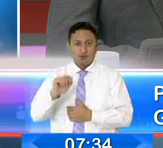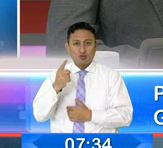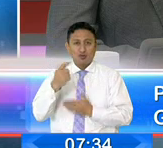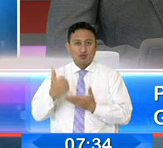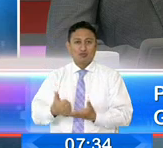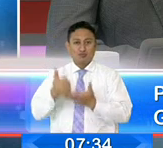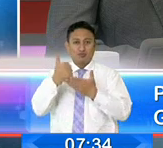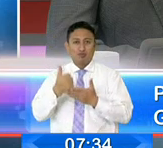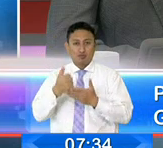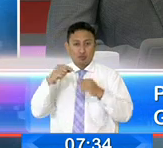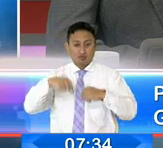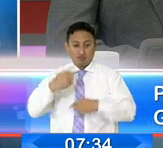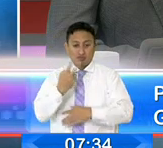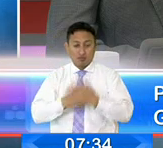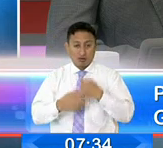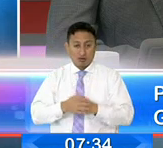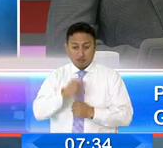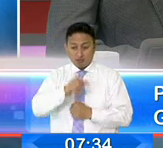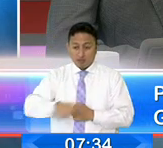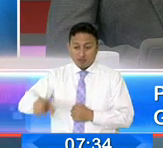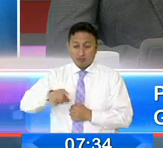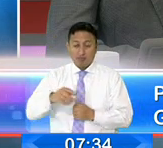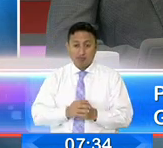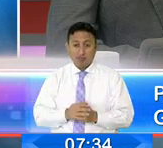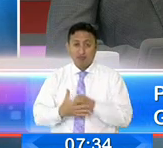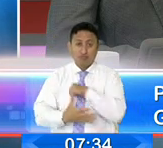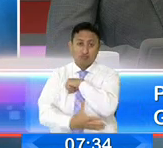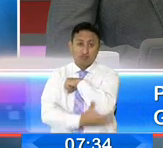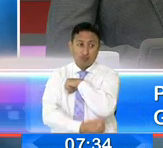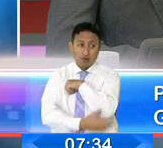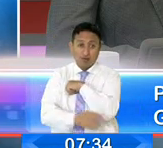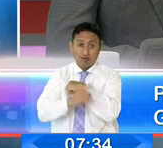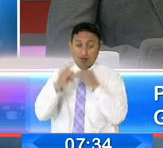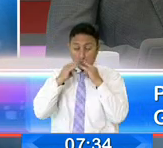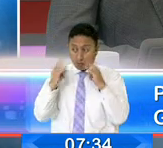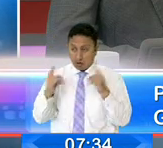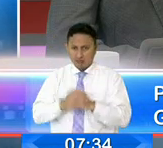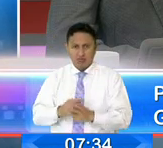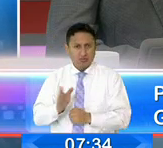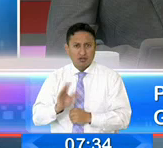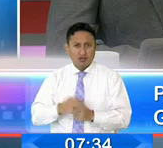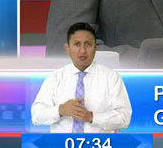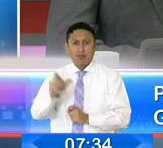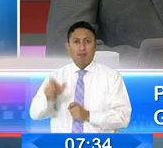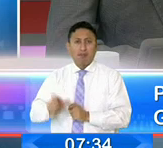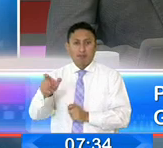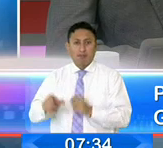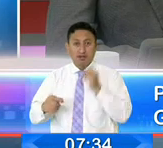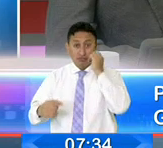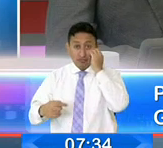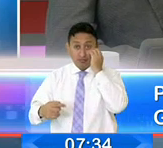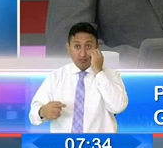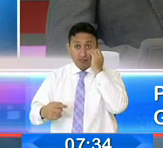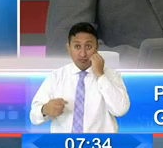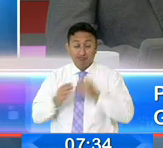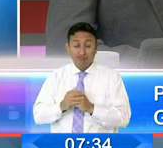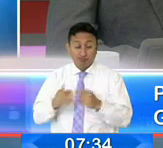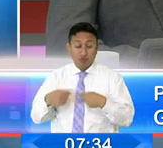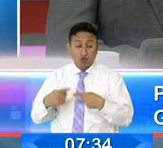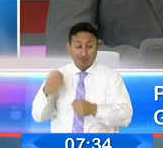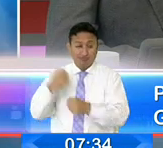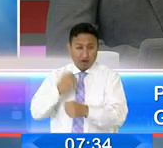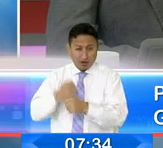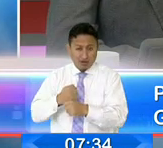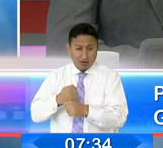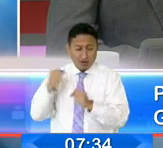herramienta que tienen los hijos de los ciudadanos de a pie, de los que no tienen grandes fortunas, de los ciudadanos que se ganan lo que tienen a punta de trabajo